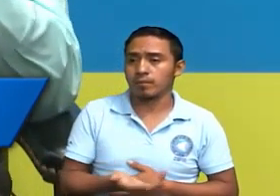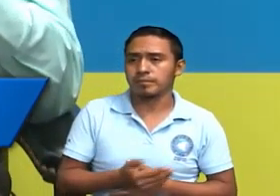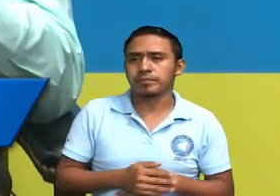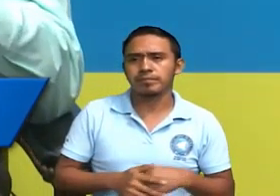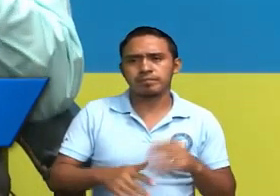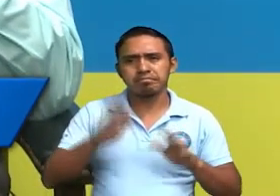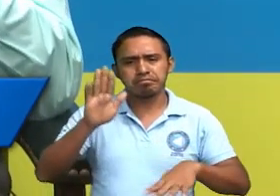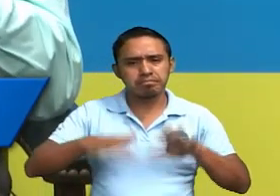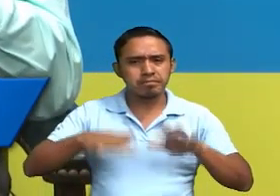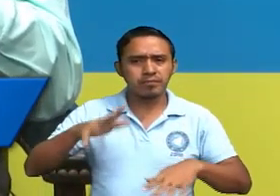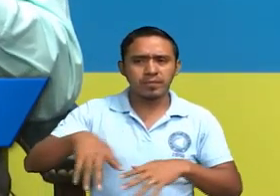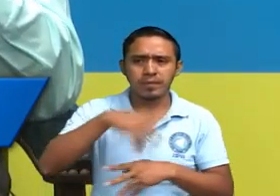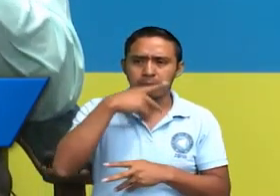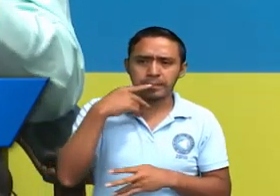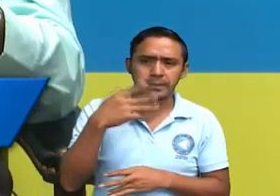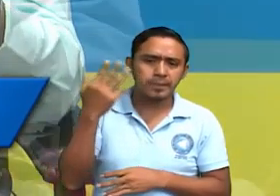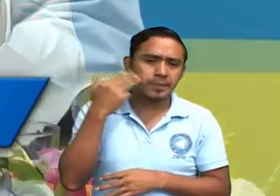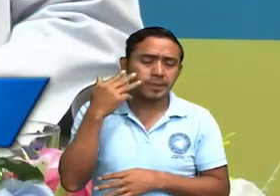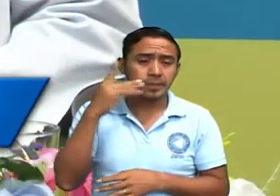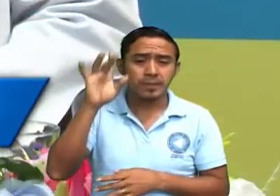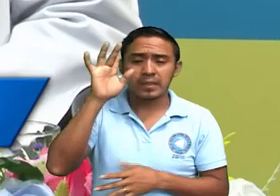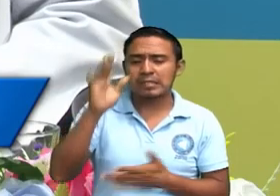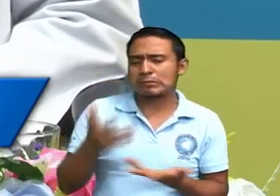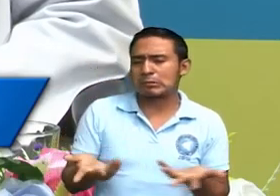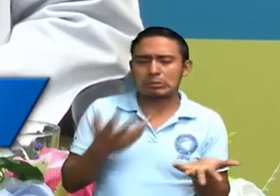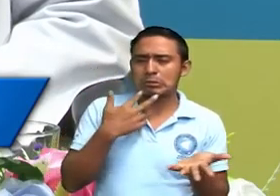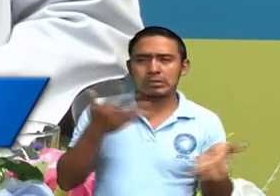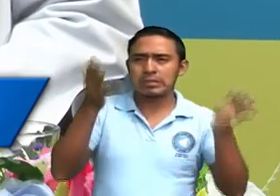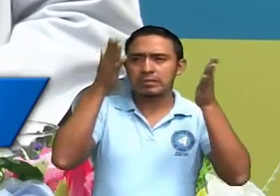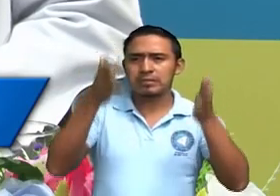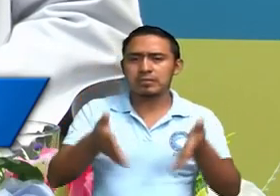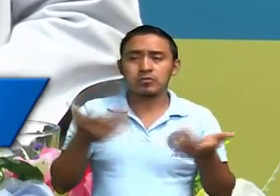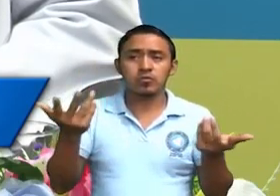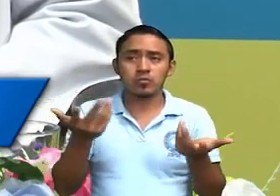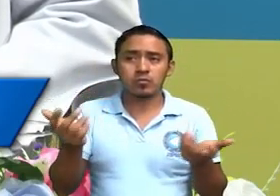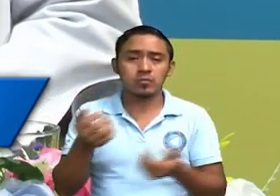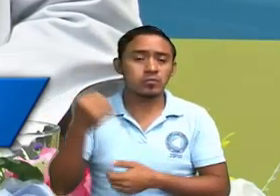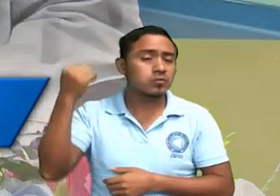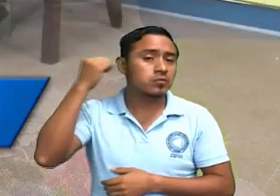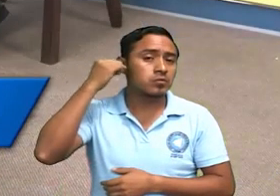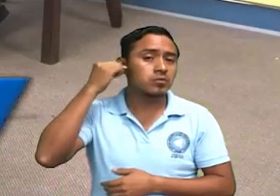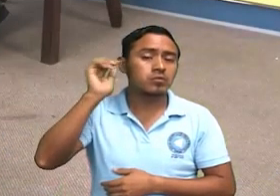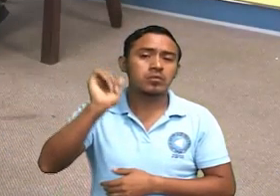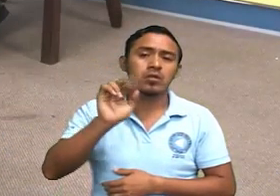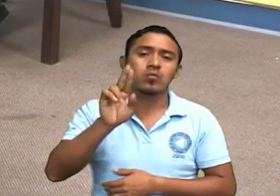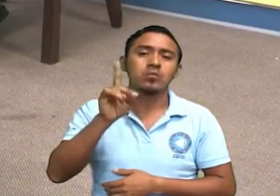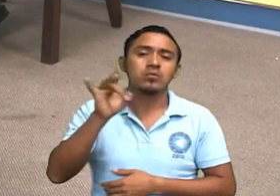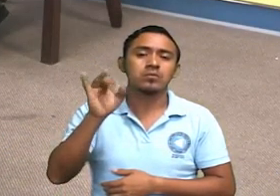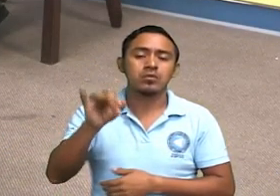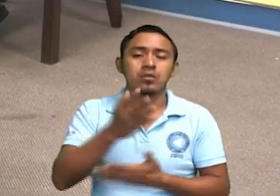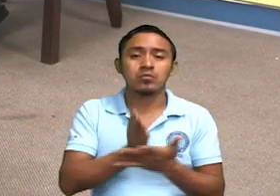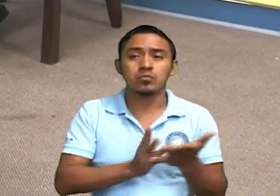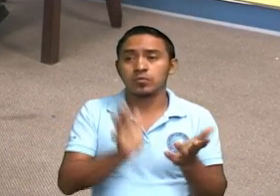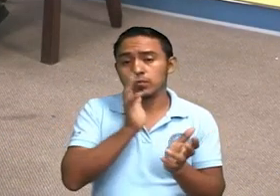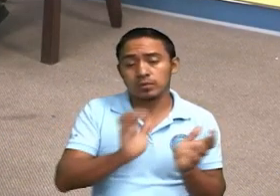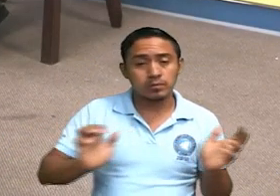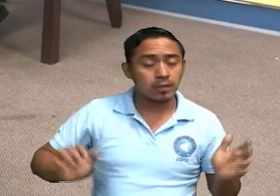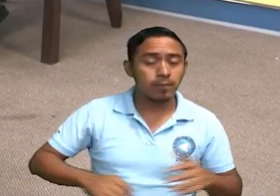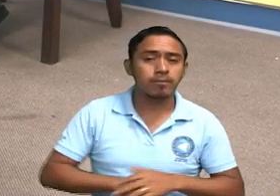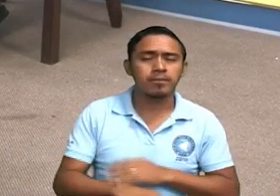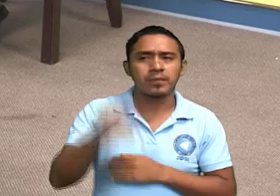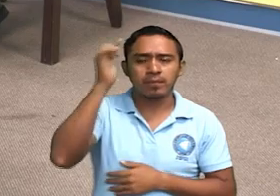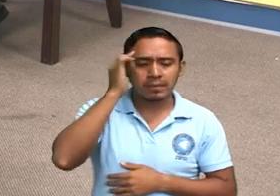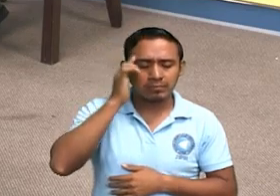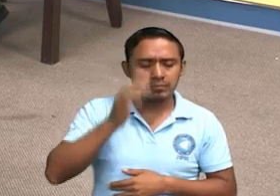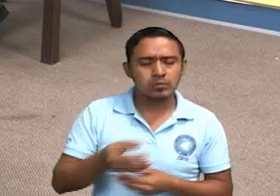los padres de familia no le ponemos mucha atención al problema de audición que puedan presentar algunos niños. Pensamos en